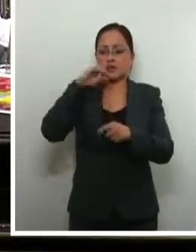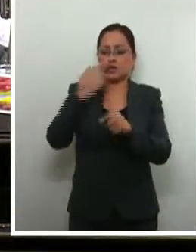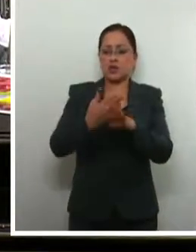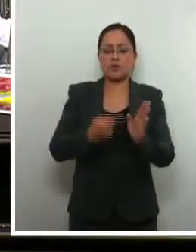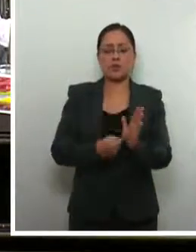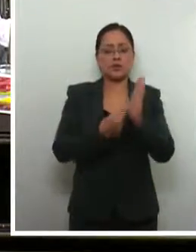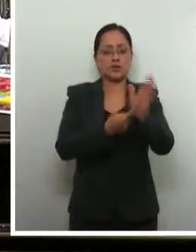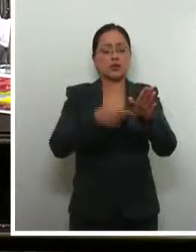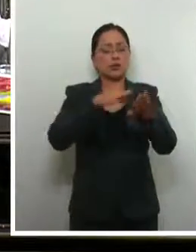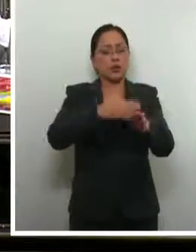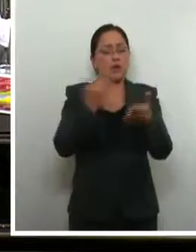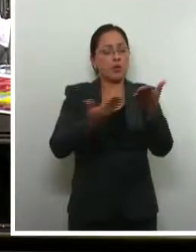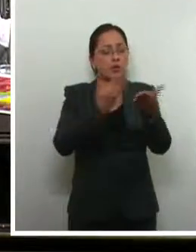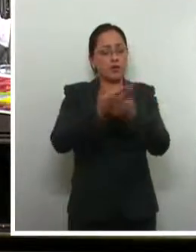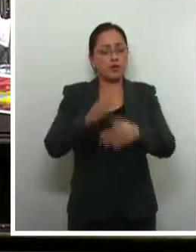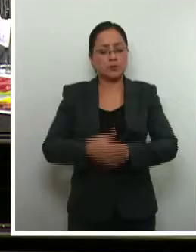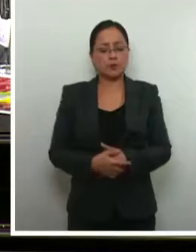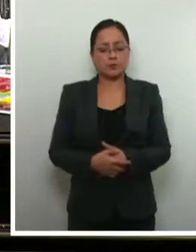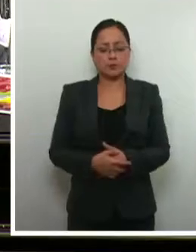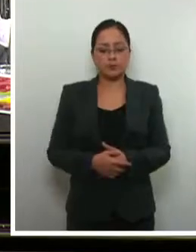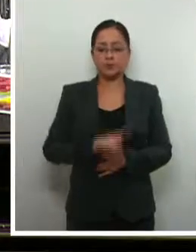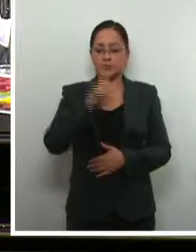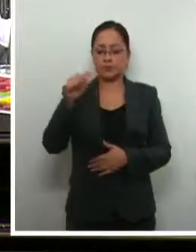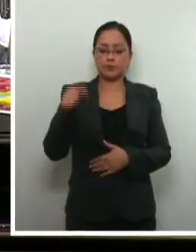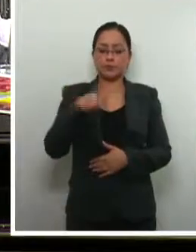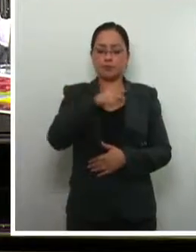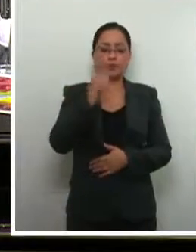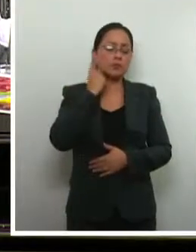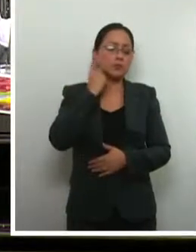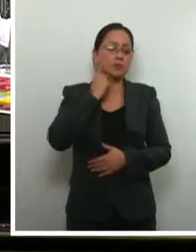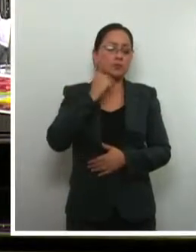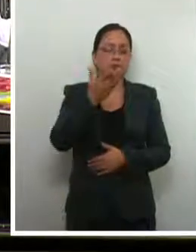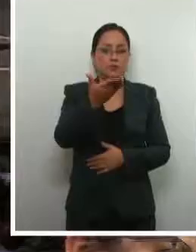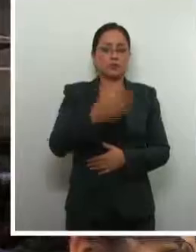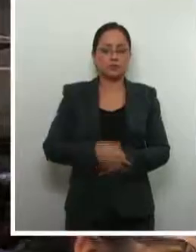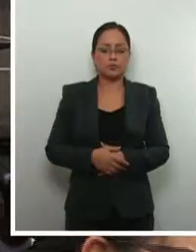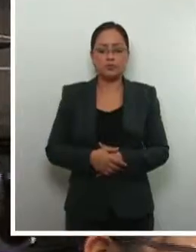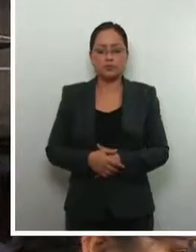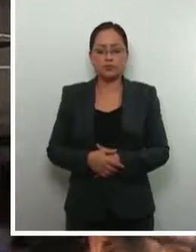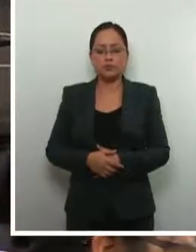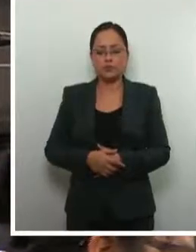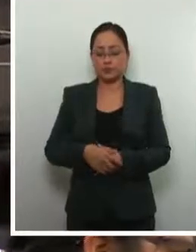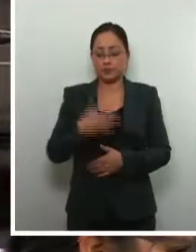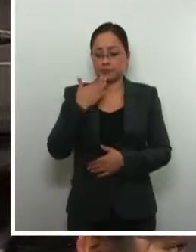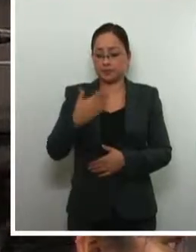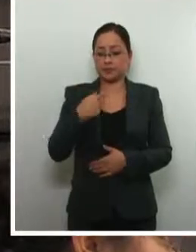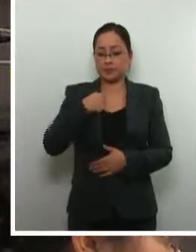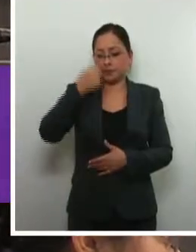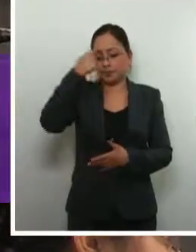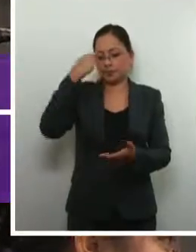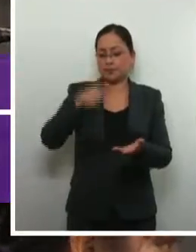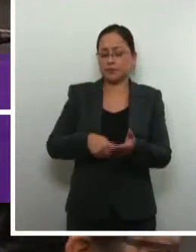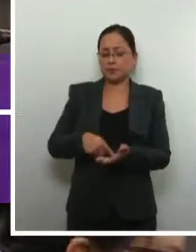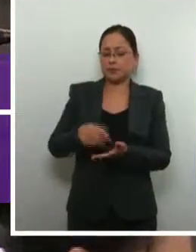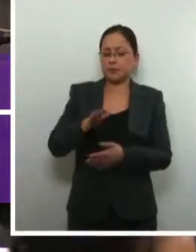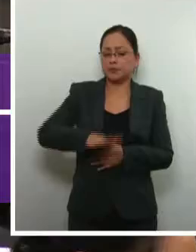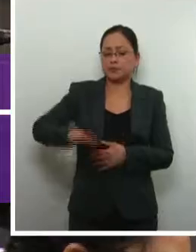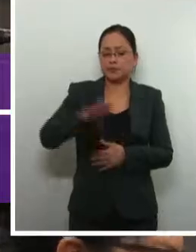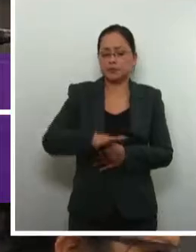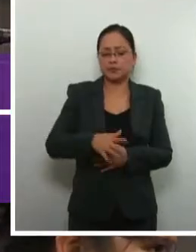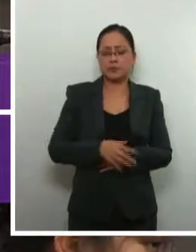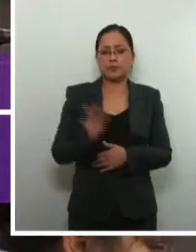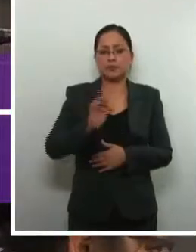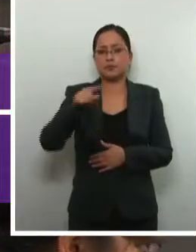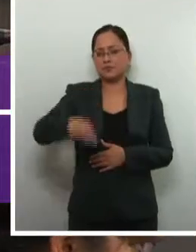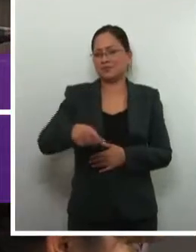promovente respecto a la propuesta, y luego le doy la palabra al diputado Otavio. Sí, bueno, yo creo que lo que no se, a lo mejor lo que